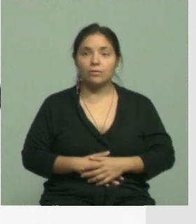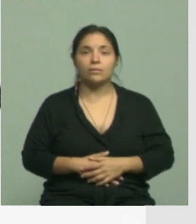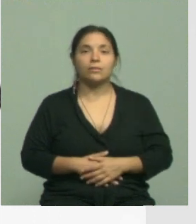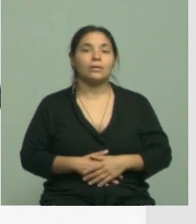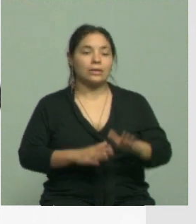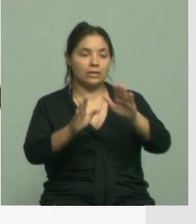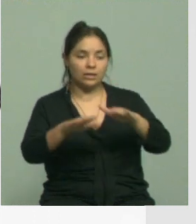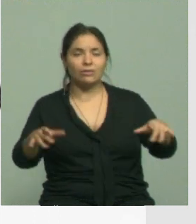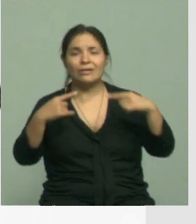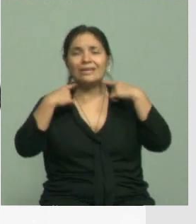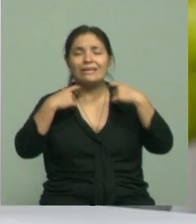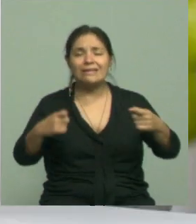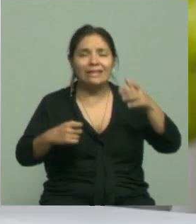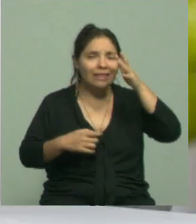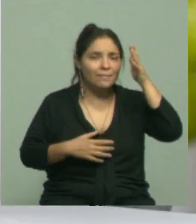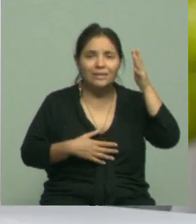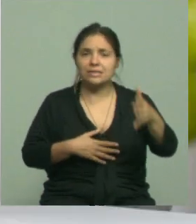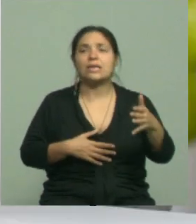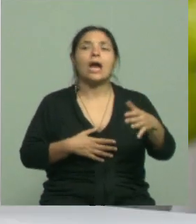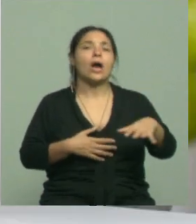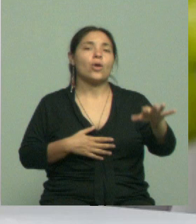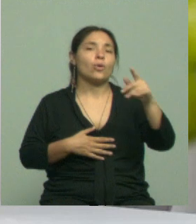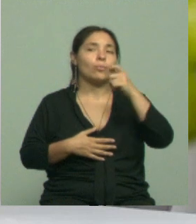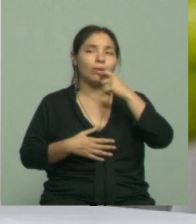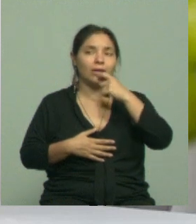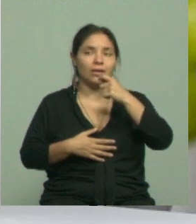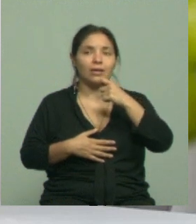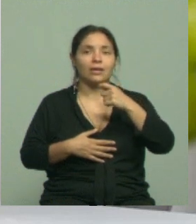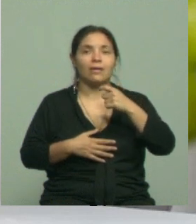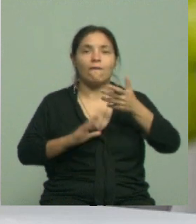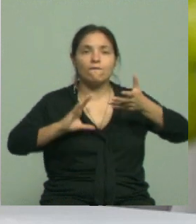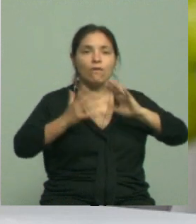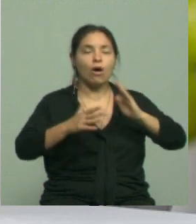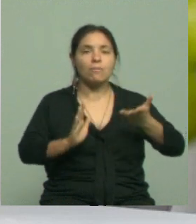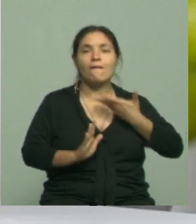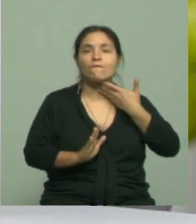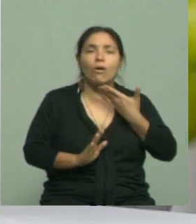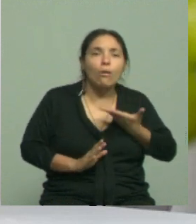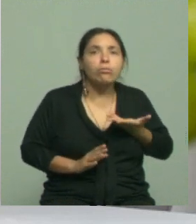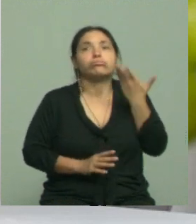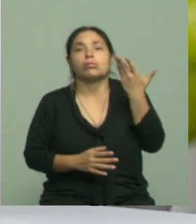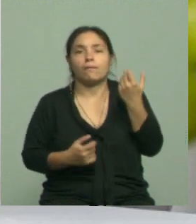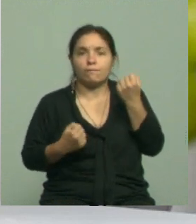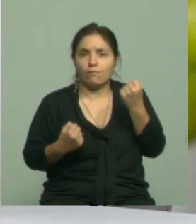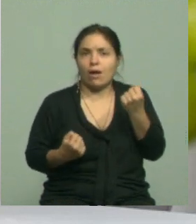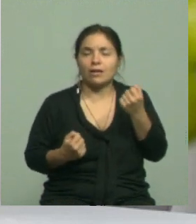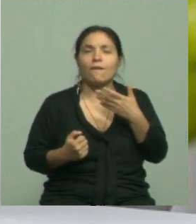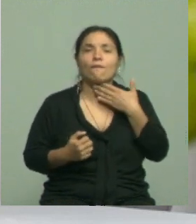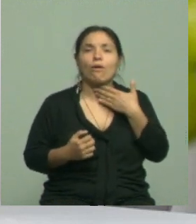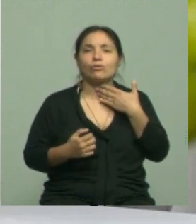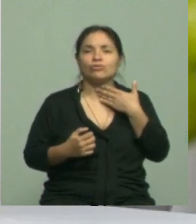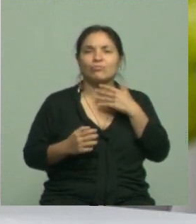mucho o que quieren imponer su forma. Sí, hay un mal uso, un